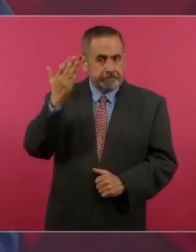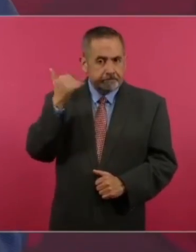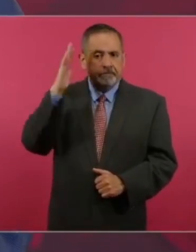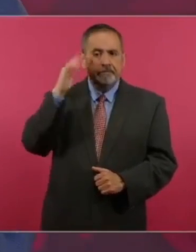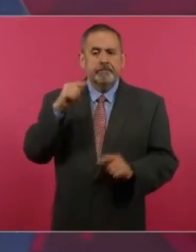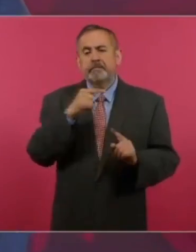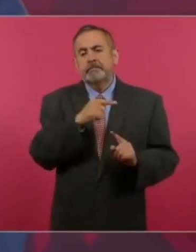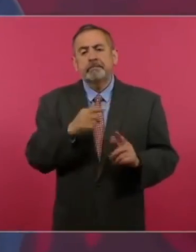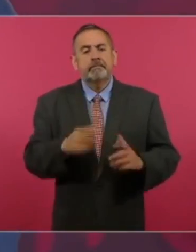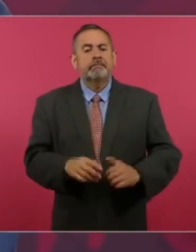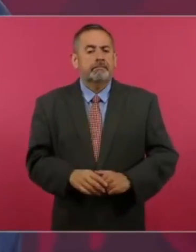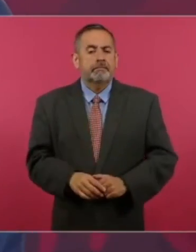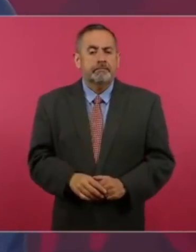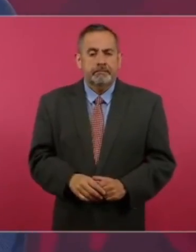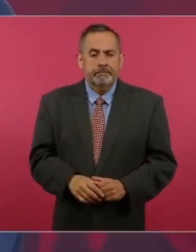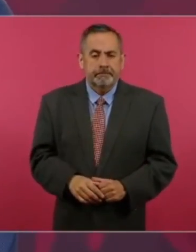que